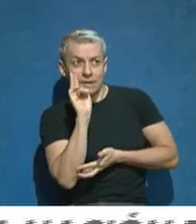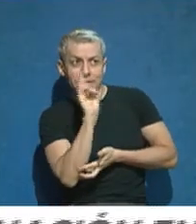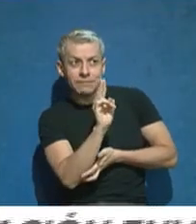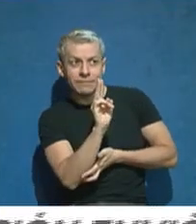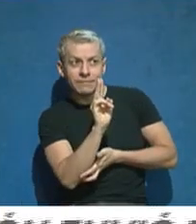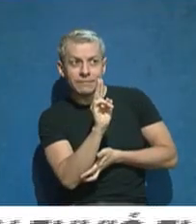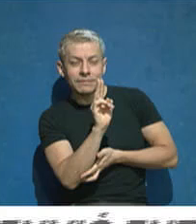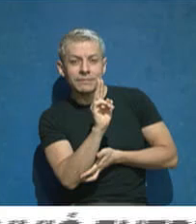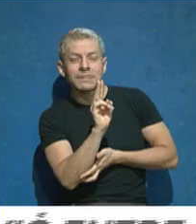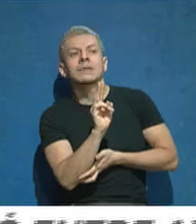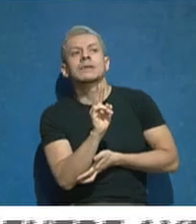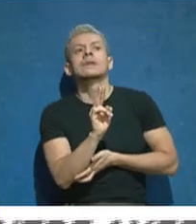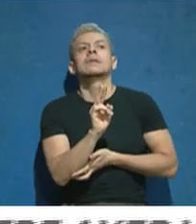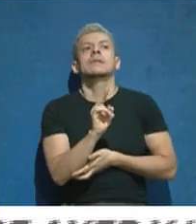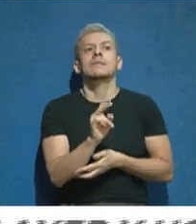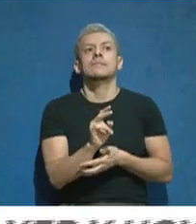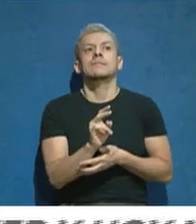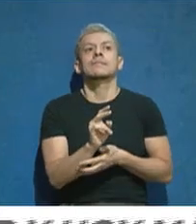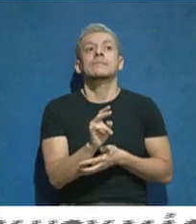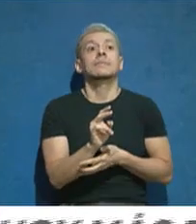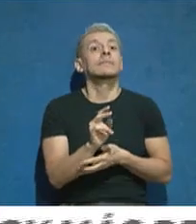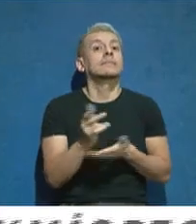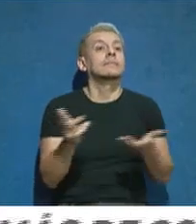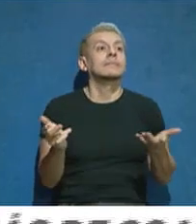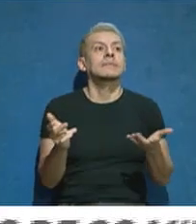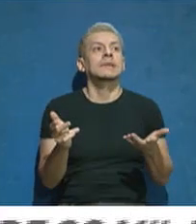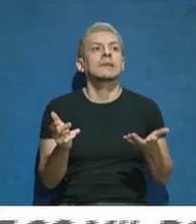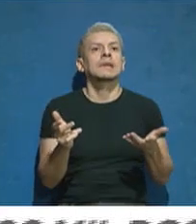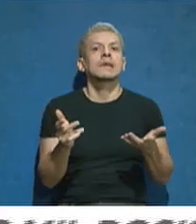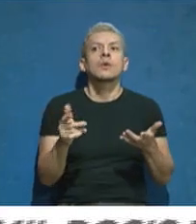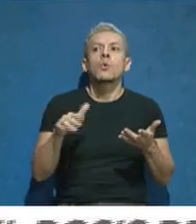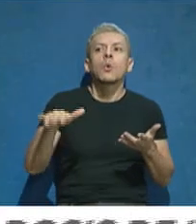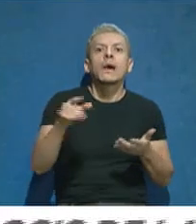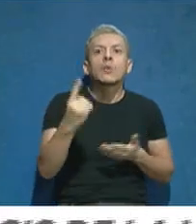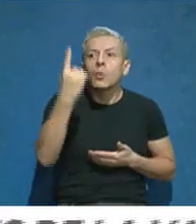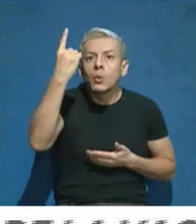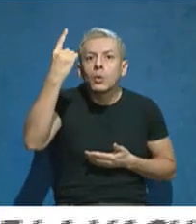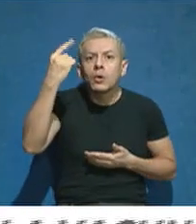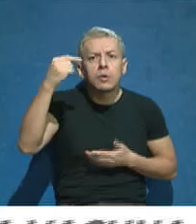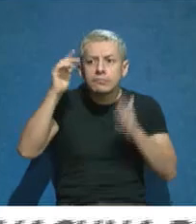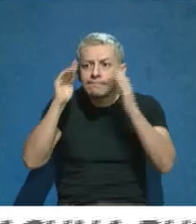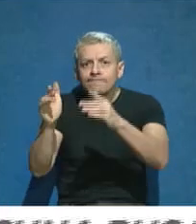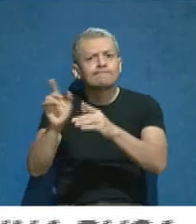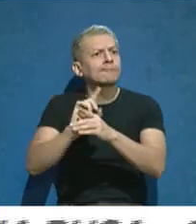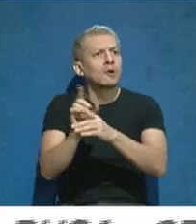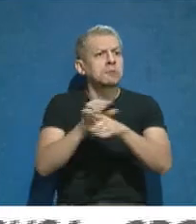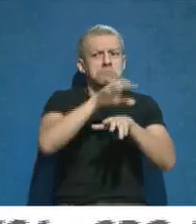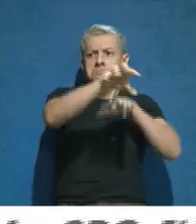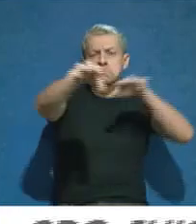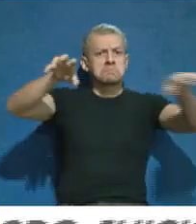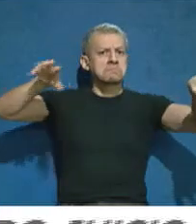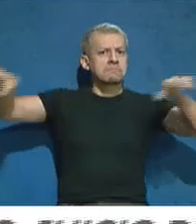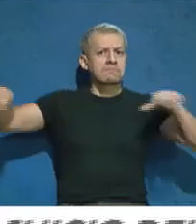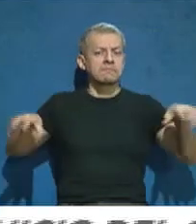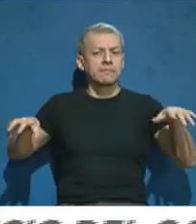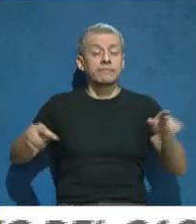aquí con nuestro dispositivo móvil para poder verlo. No hay una zona específica donde la que hayan operado estos sujetos. Después,